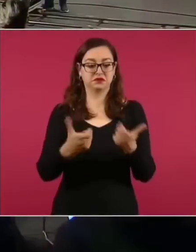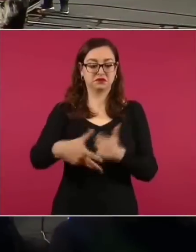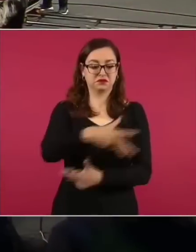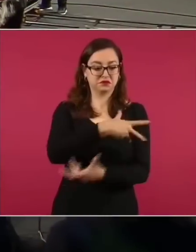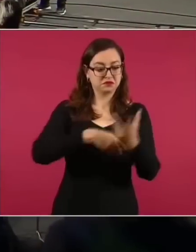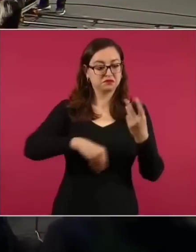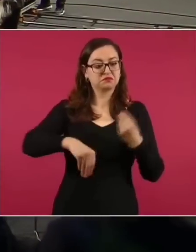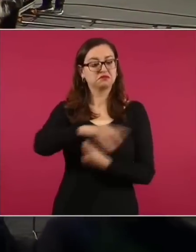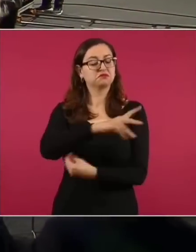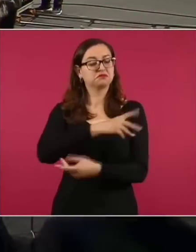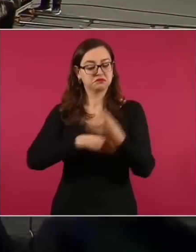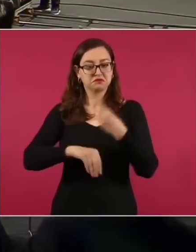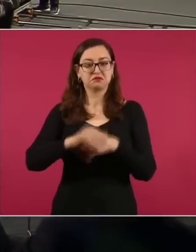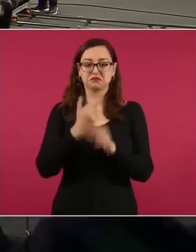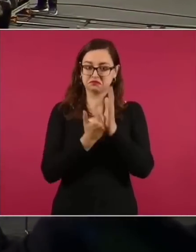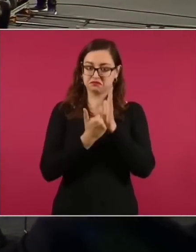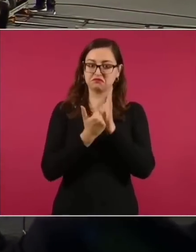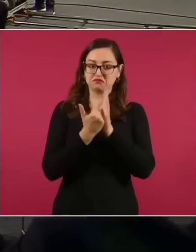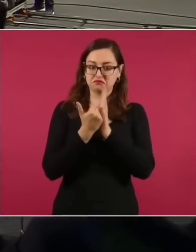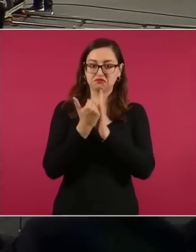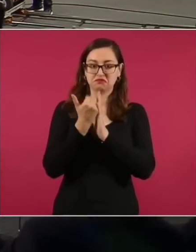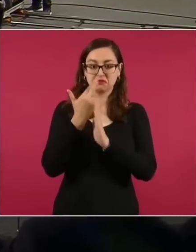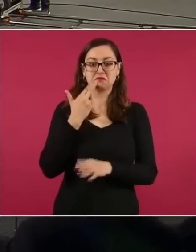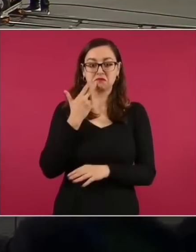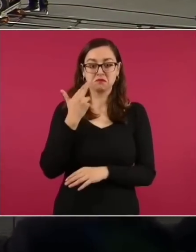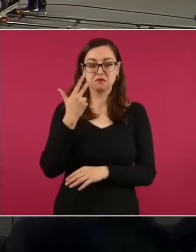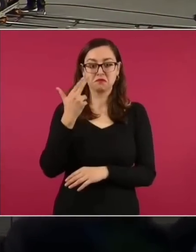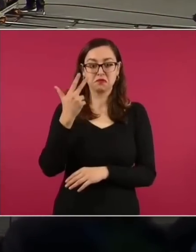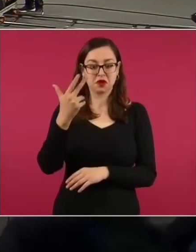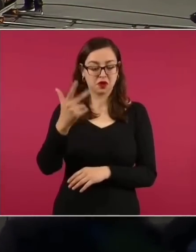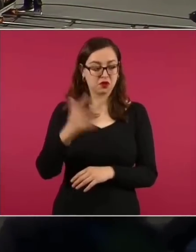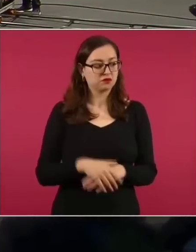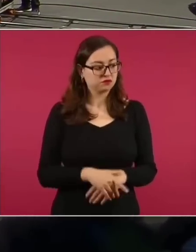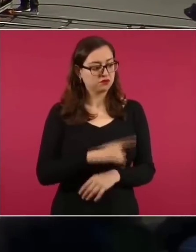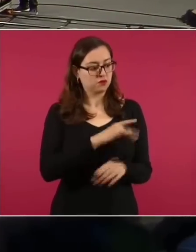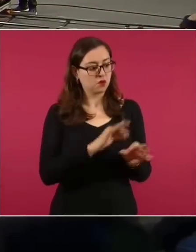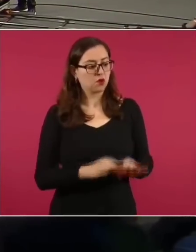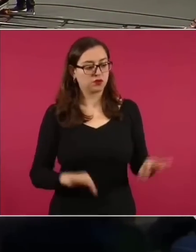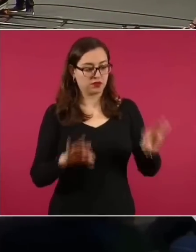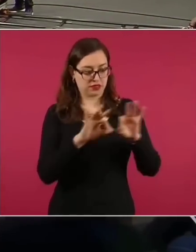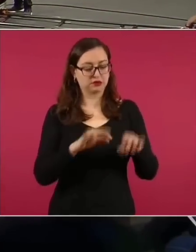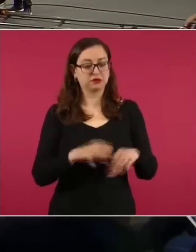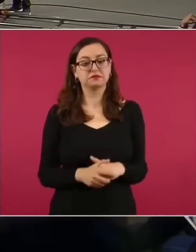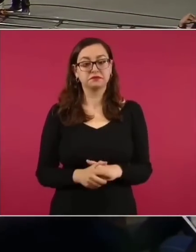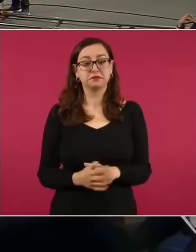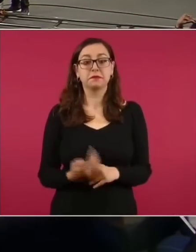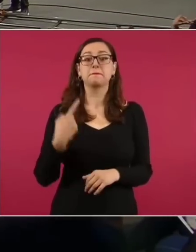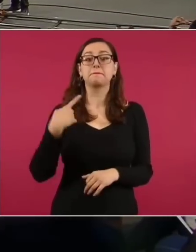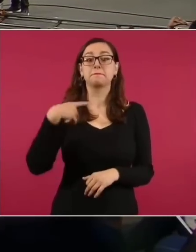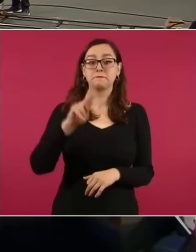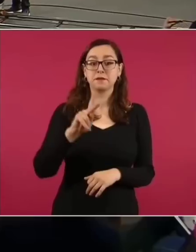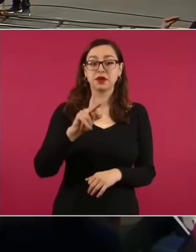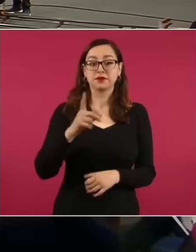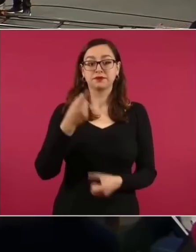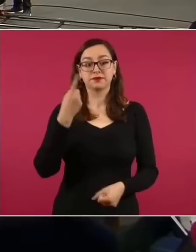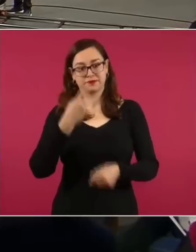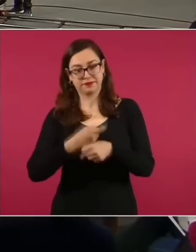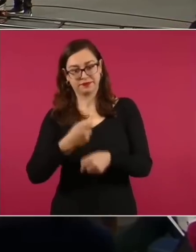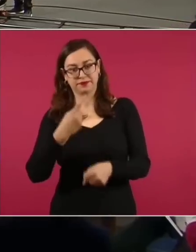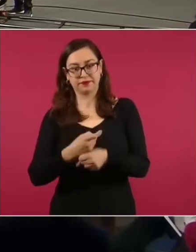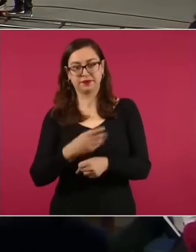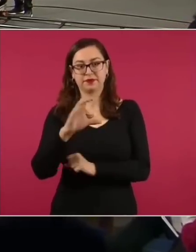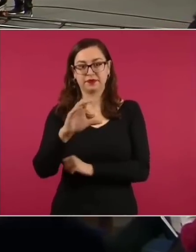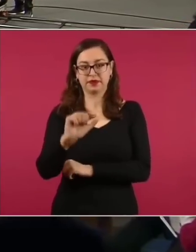vamos primero a que Carlos informe de cómo vamos